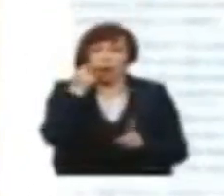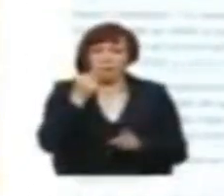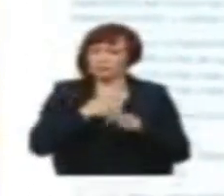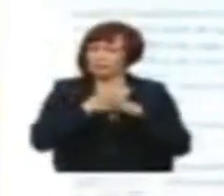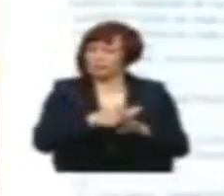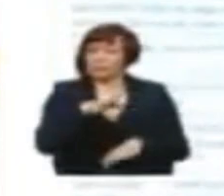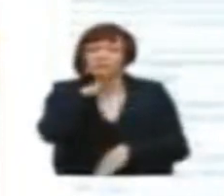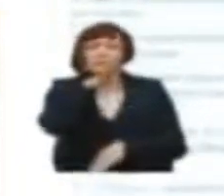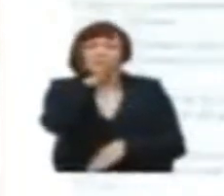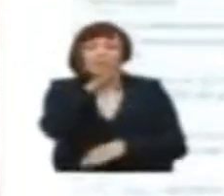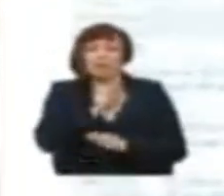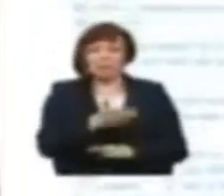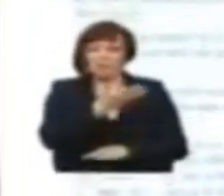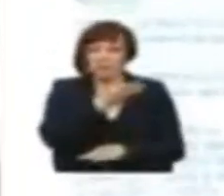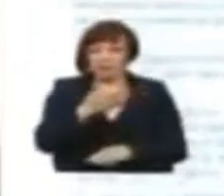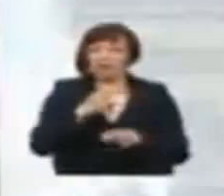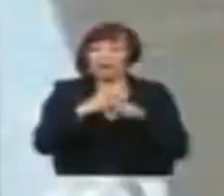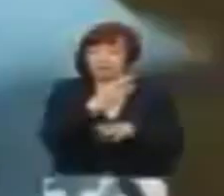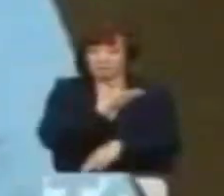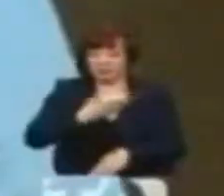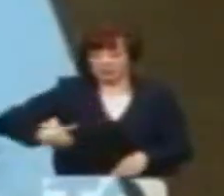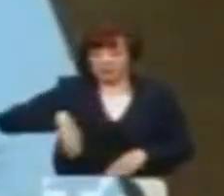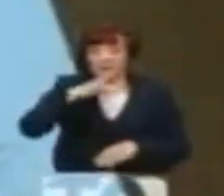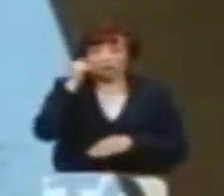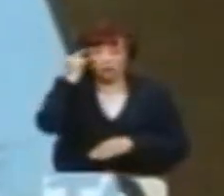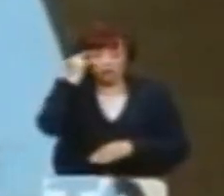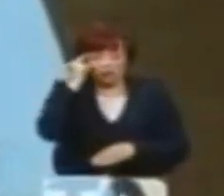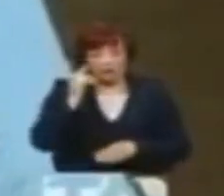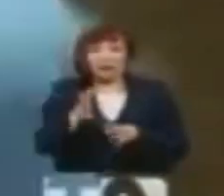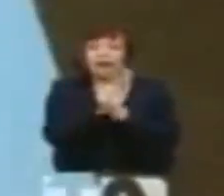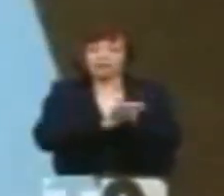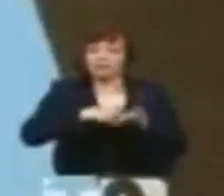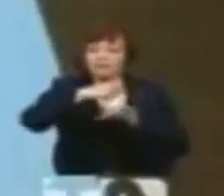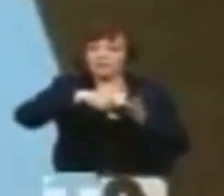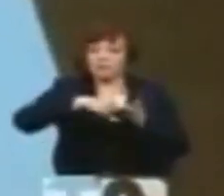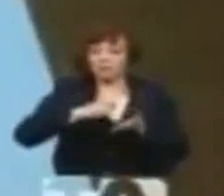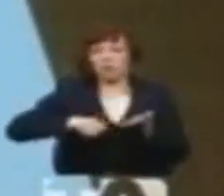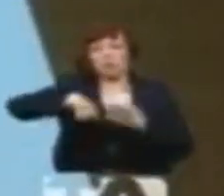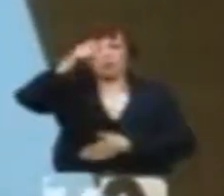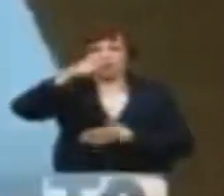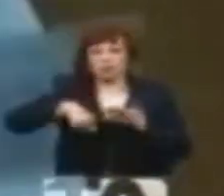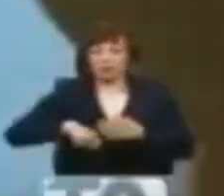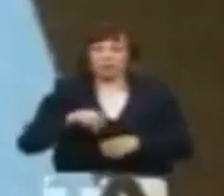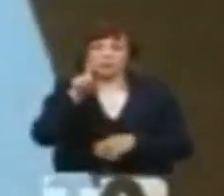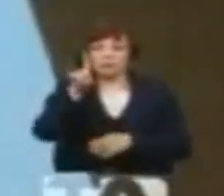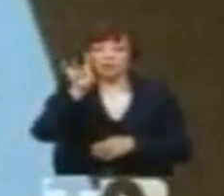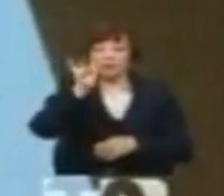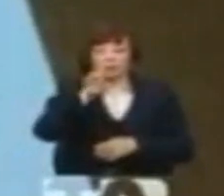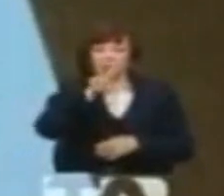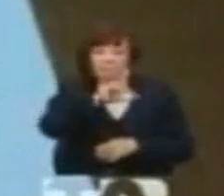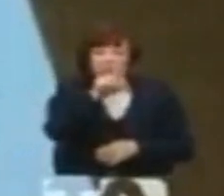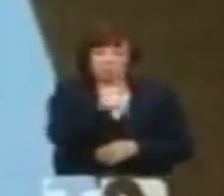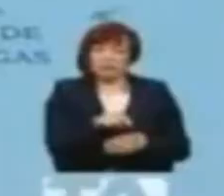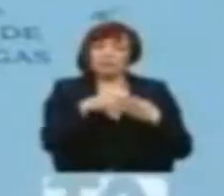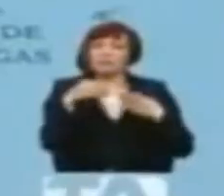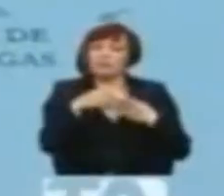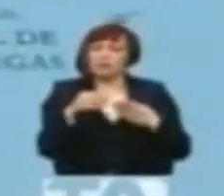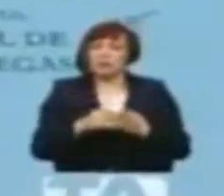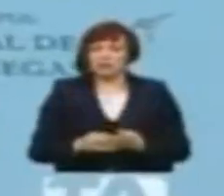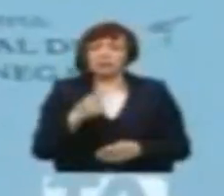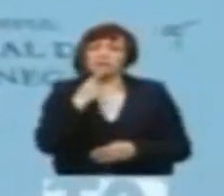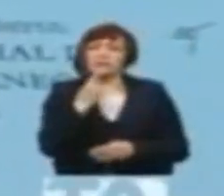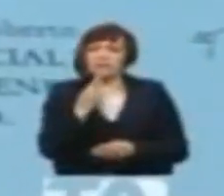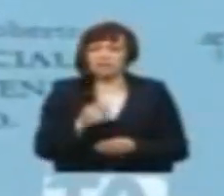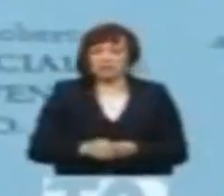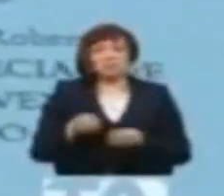Rafael Correa firmó a través de un apoderado en 2014 un contrato por $183,000, ofreciendo